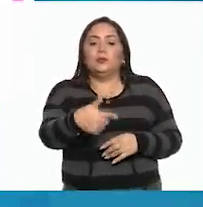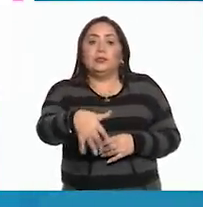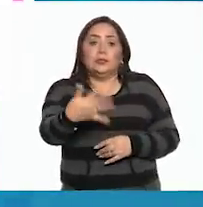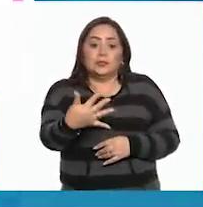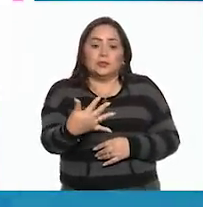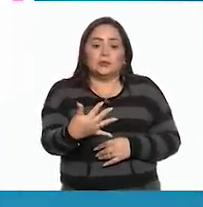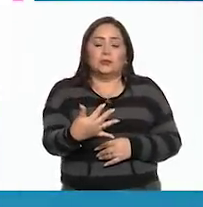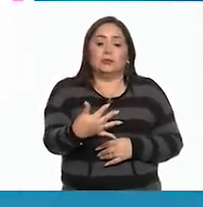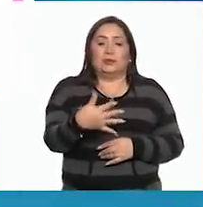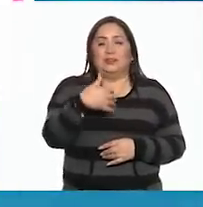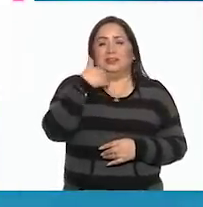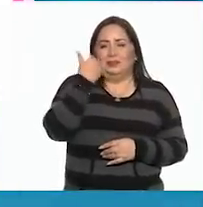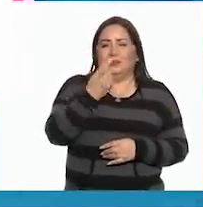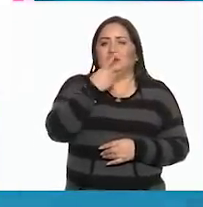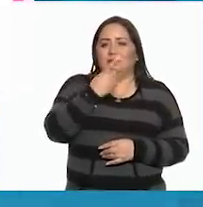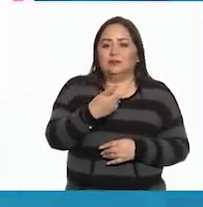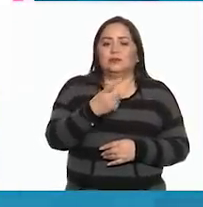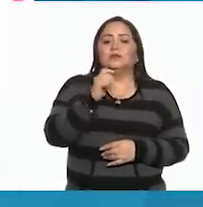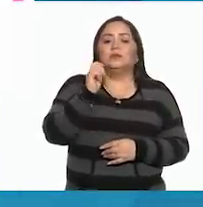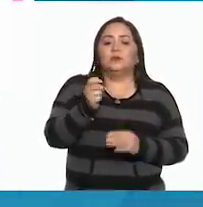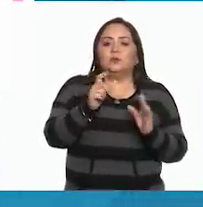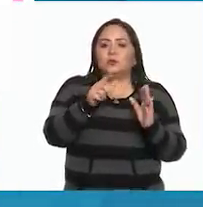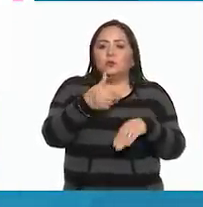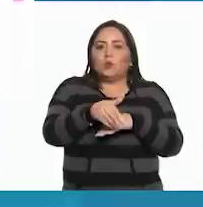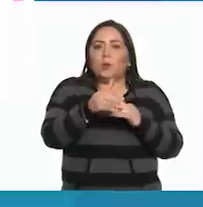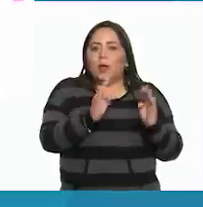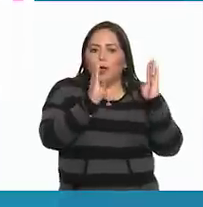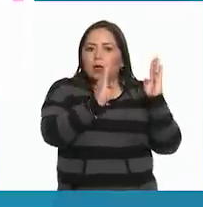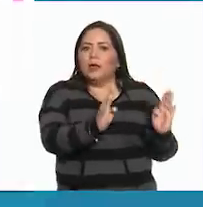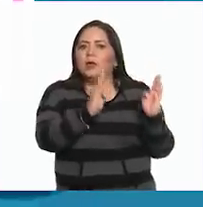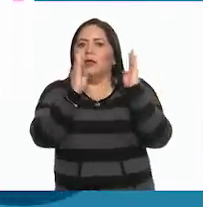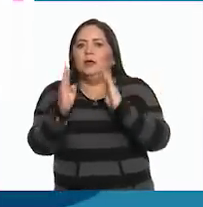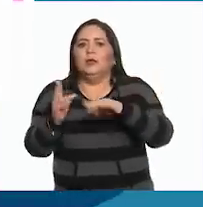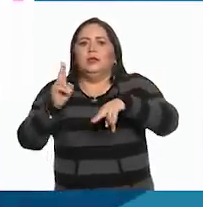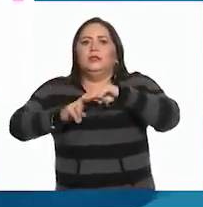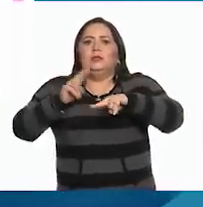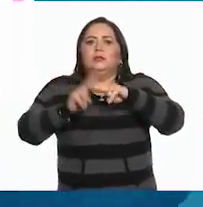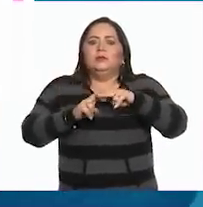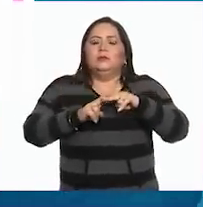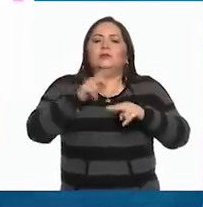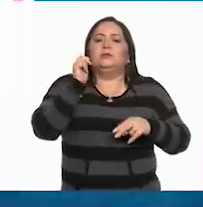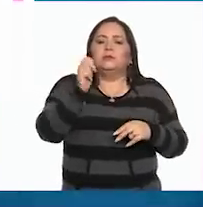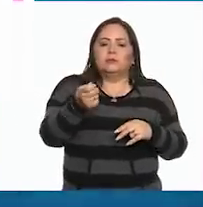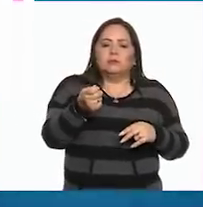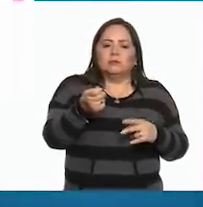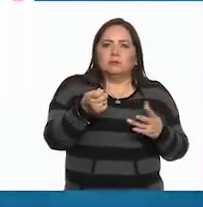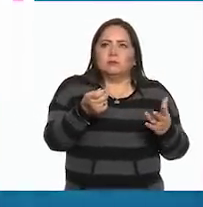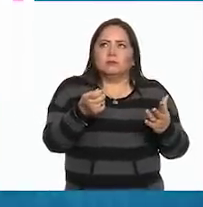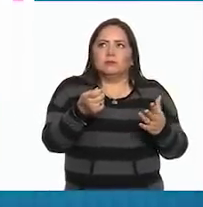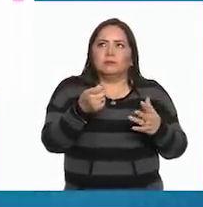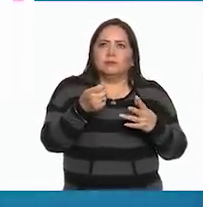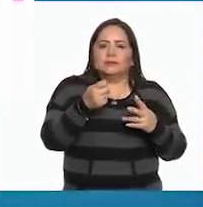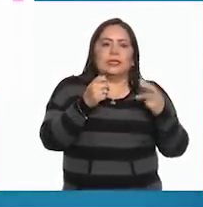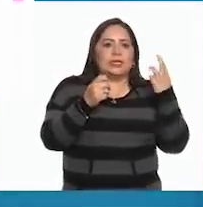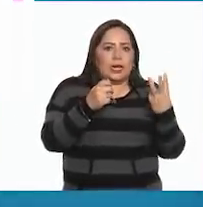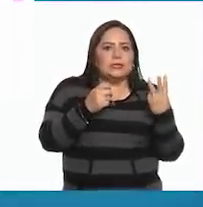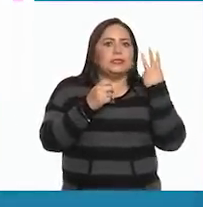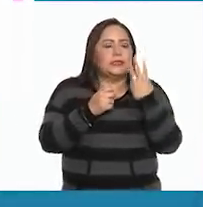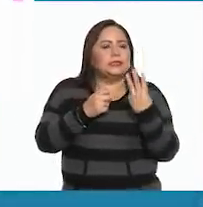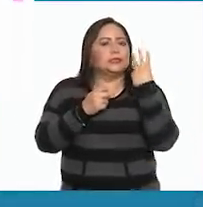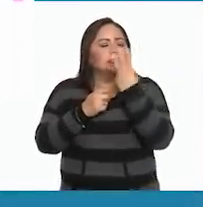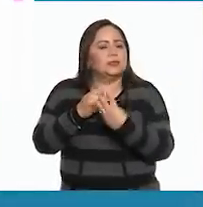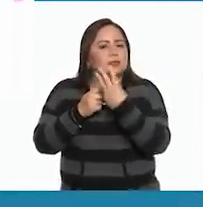15. Es decir, la sucesión numérica de los asientos iba de 3 en